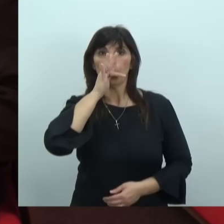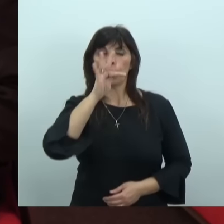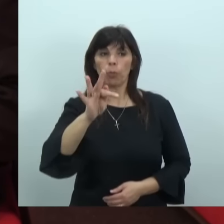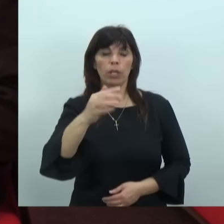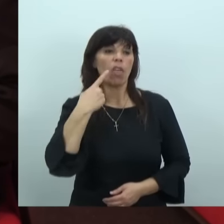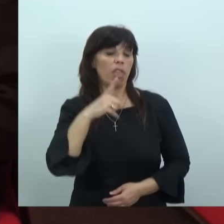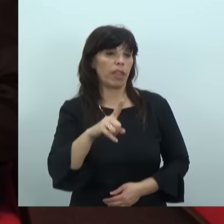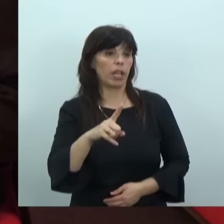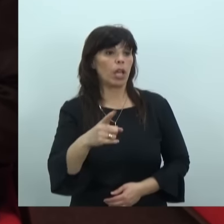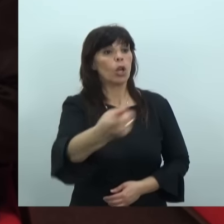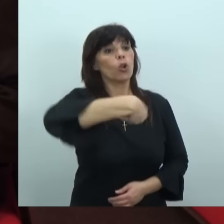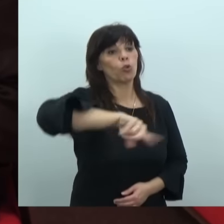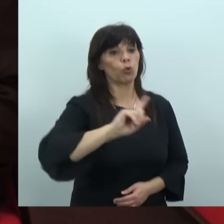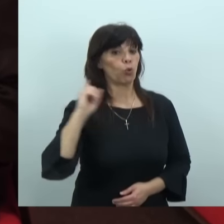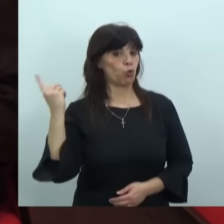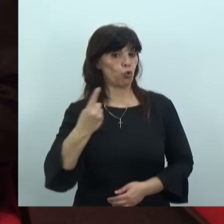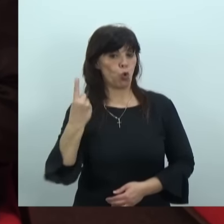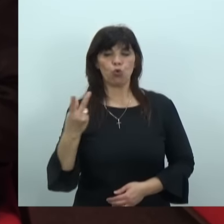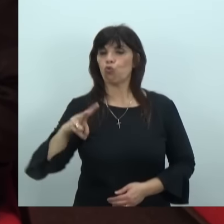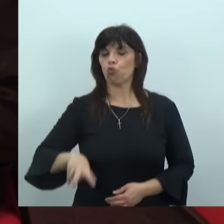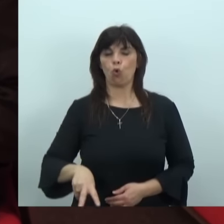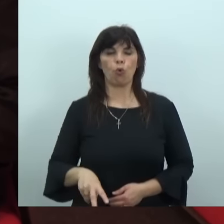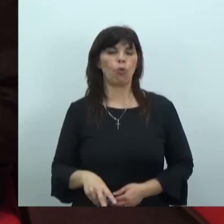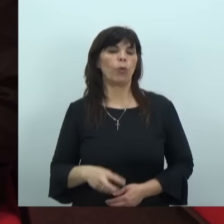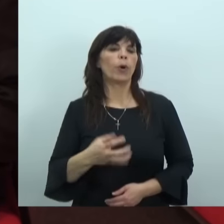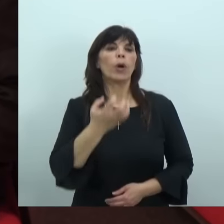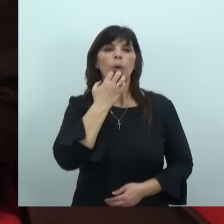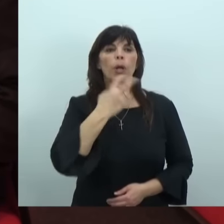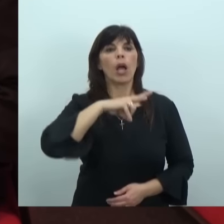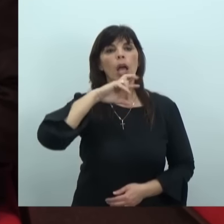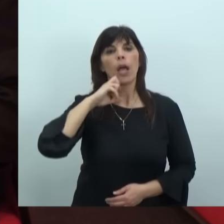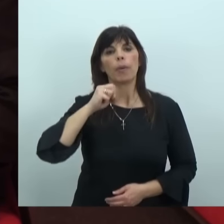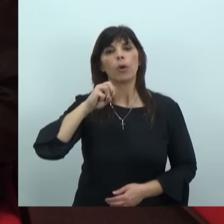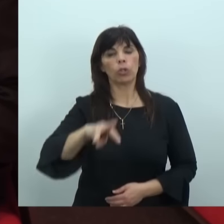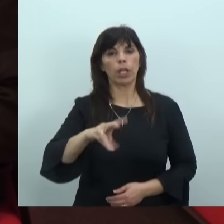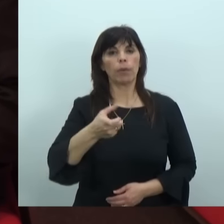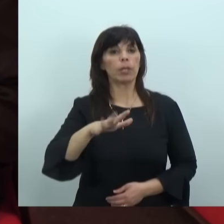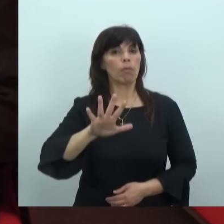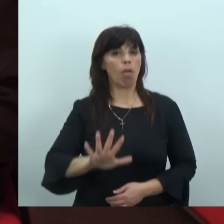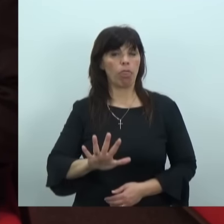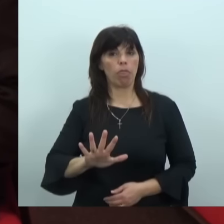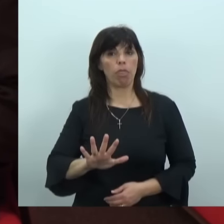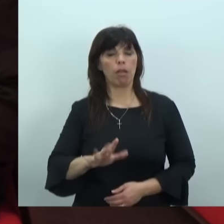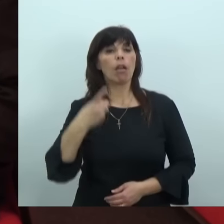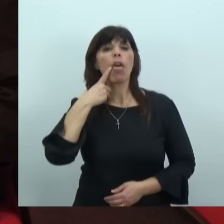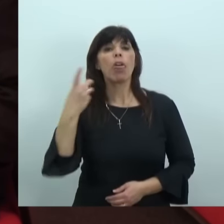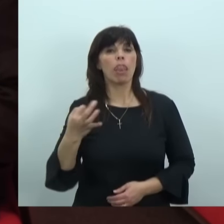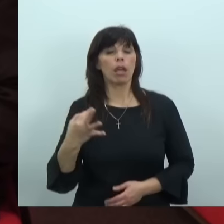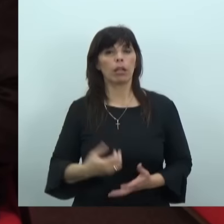solo. Por ejemplo, la carta de Hebreos capítulo 13, versículo 5, mira lo que